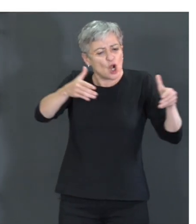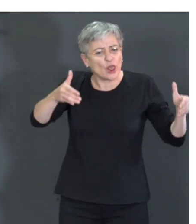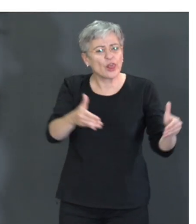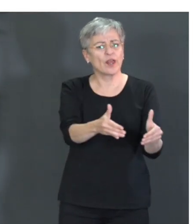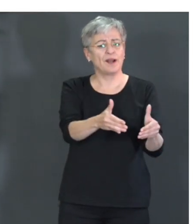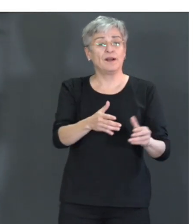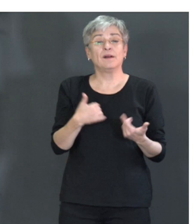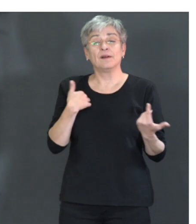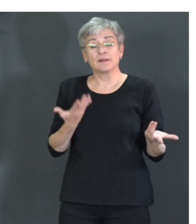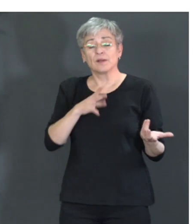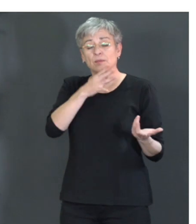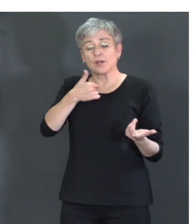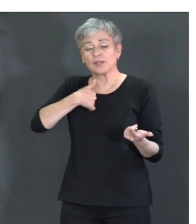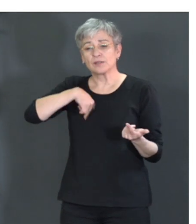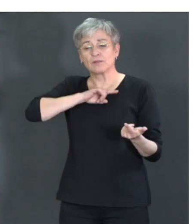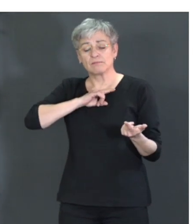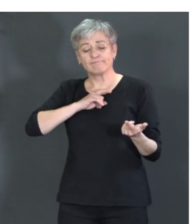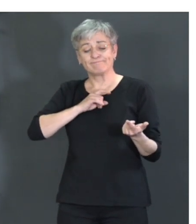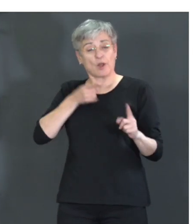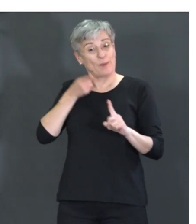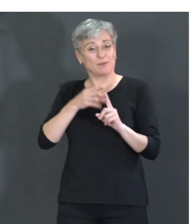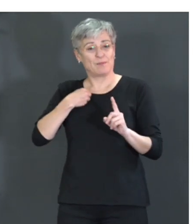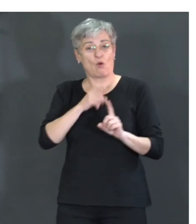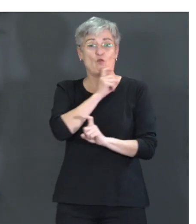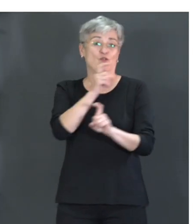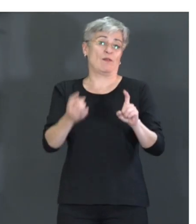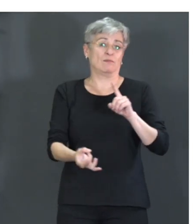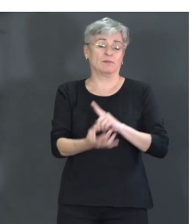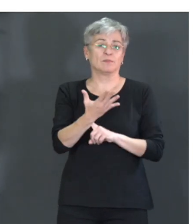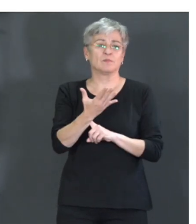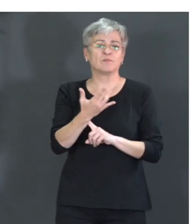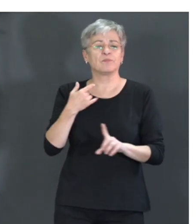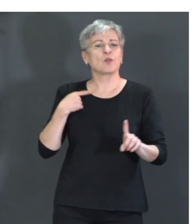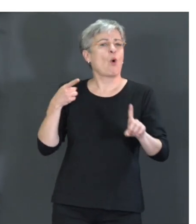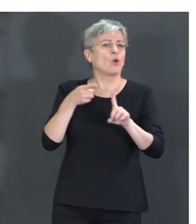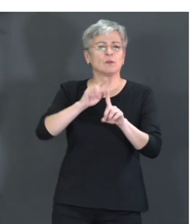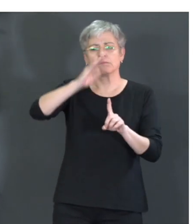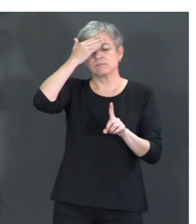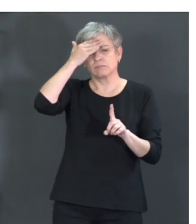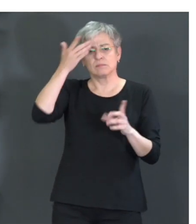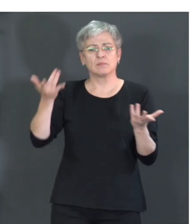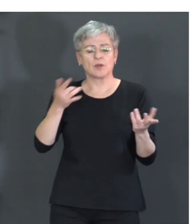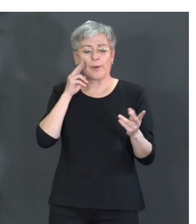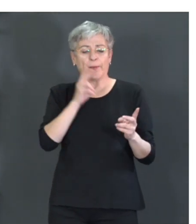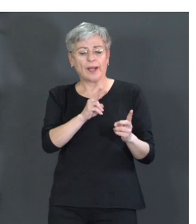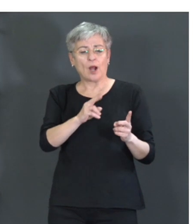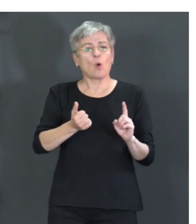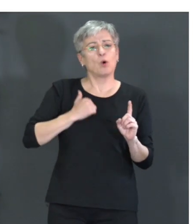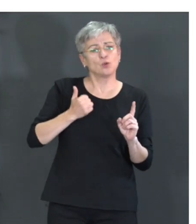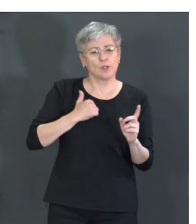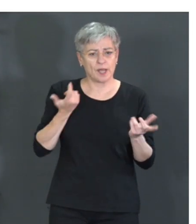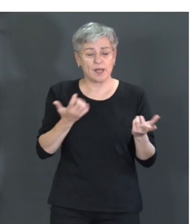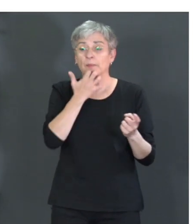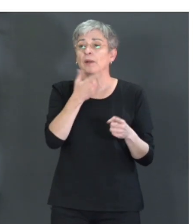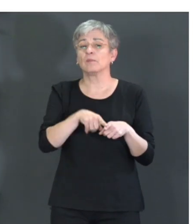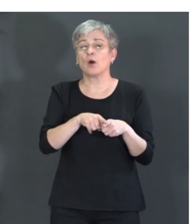ese objetivo es con el que se crea la fundación, una fundación cuya misión principal es ver las oportunidades donde,